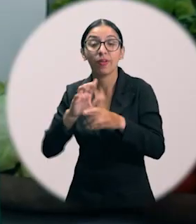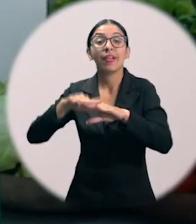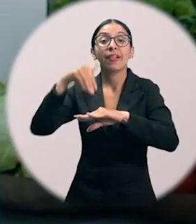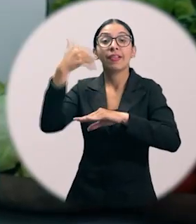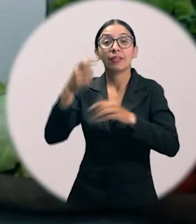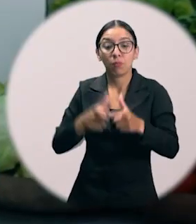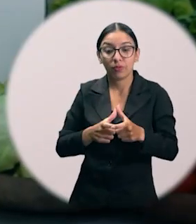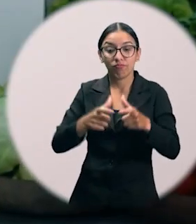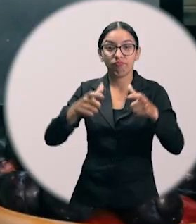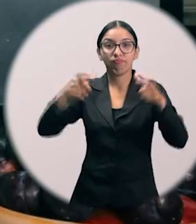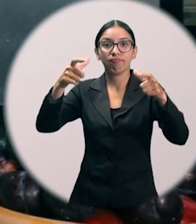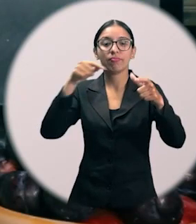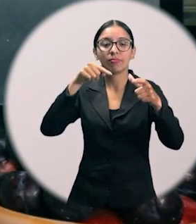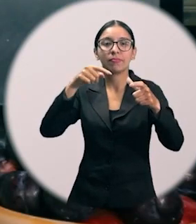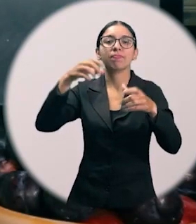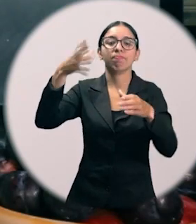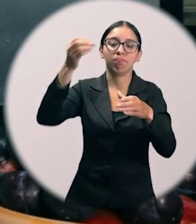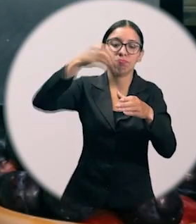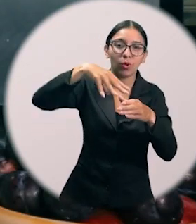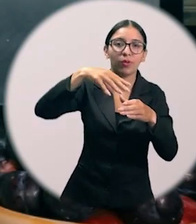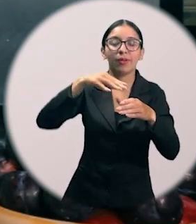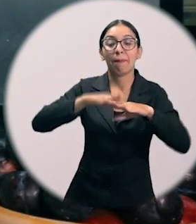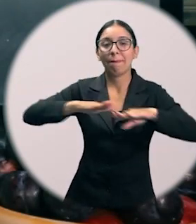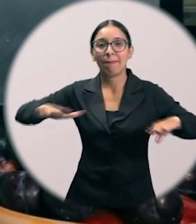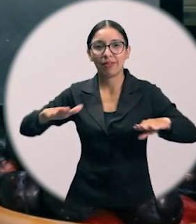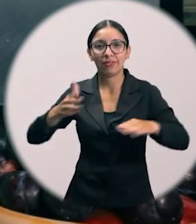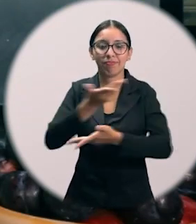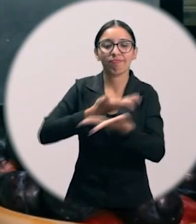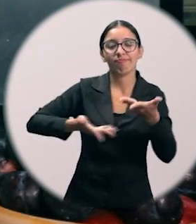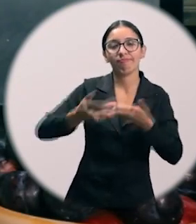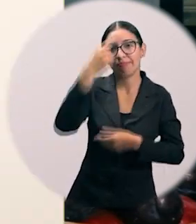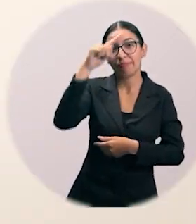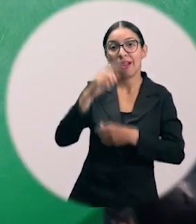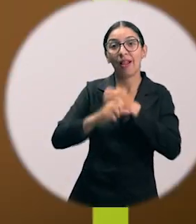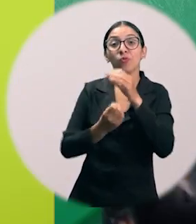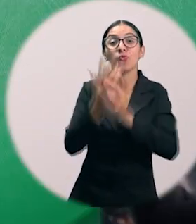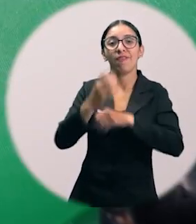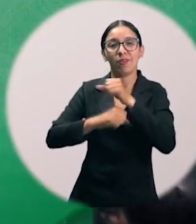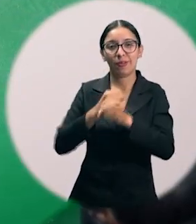súper decorativa y colorida que podemos poner en nuestra mesa para esperar el nuevo año.